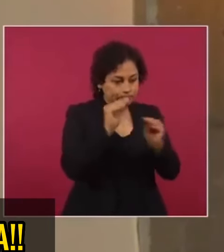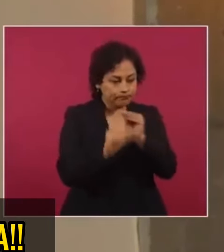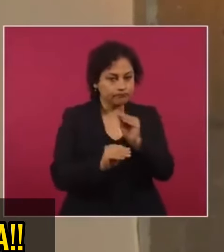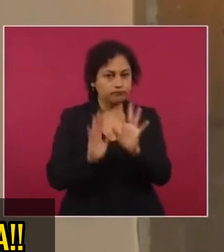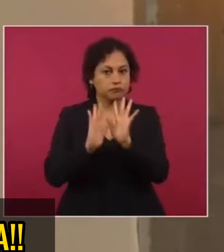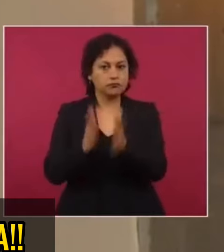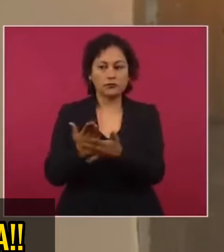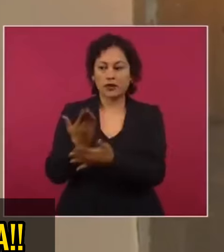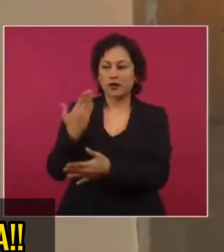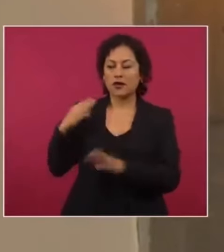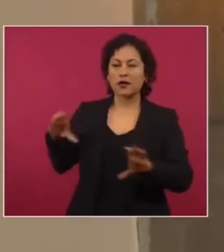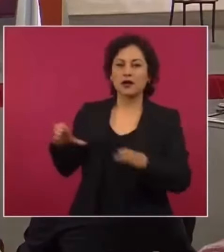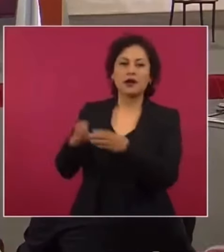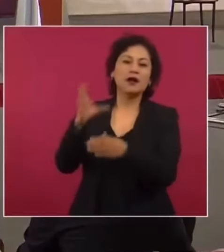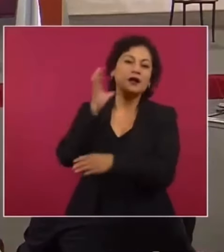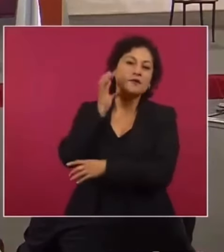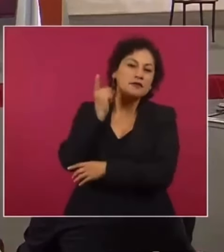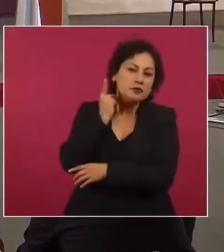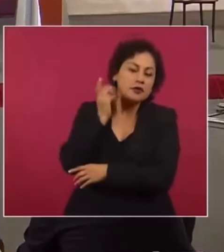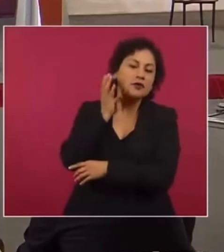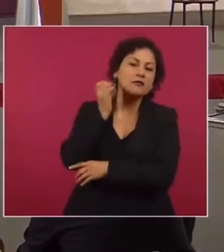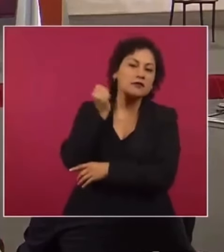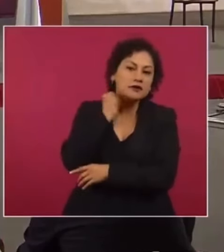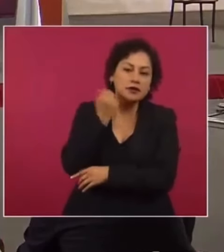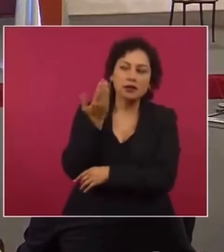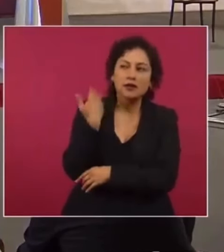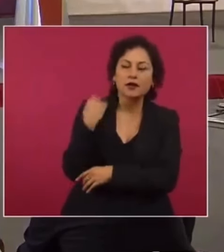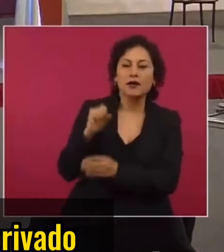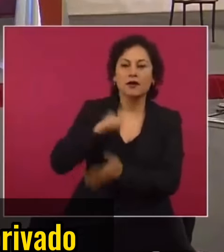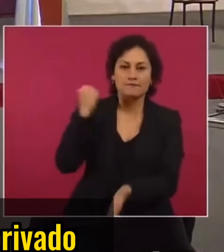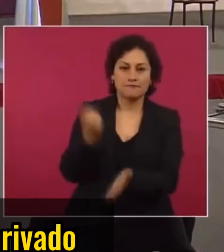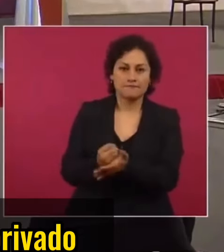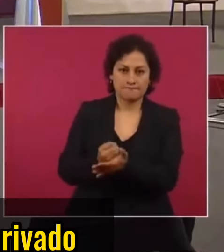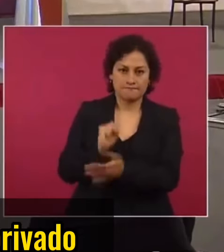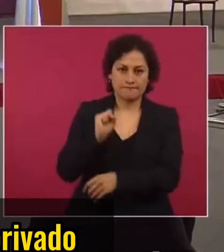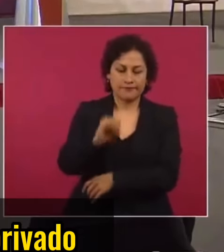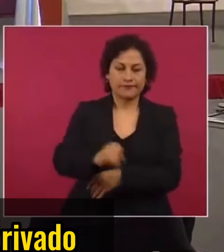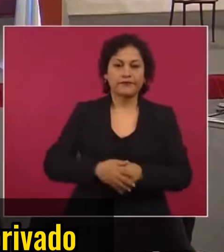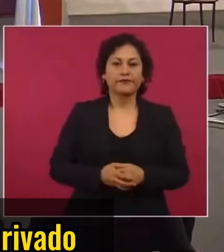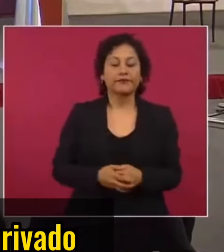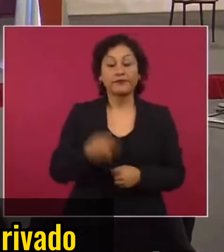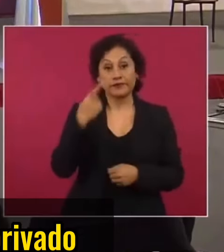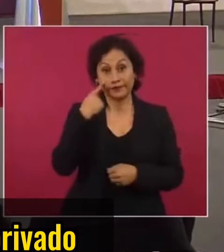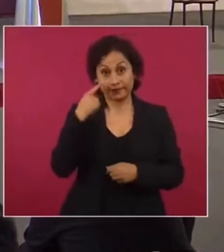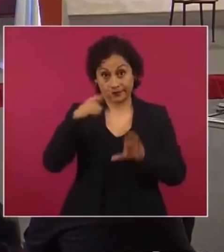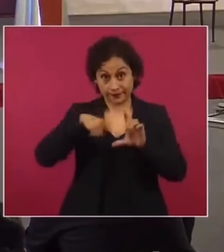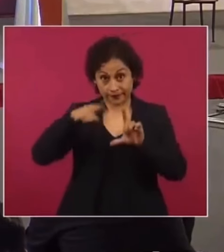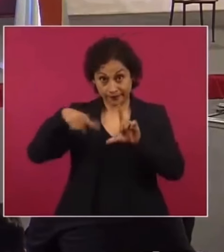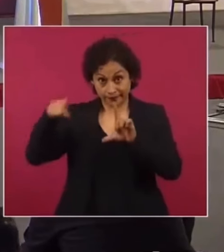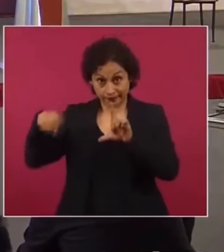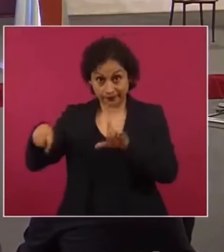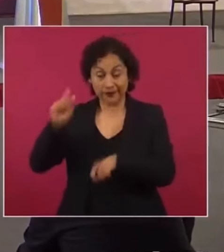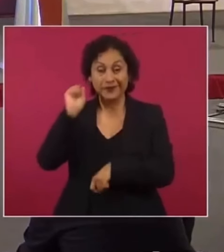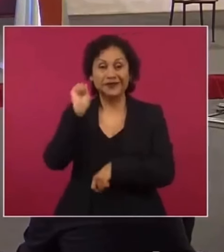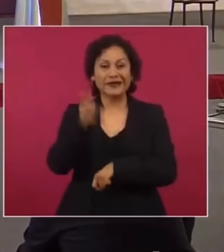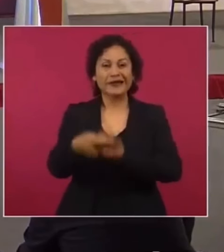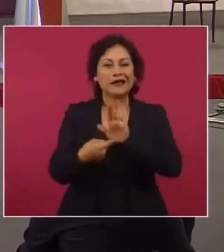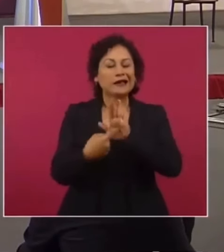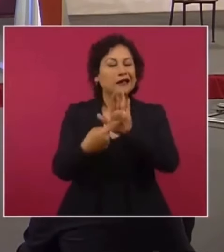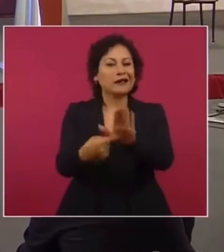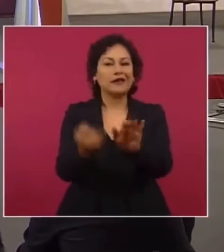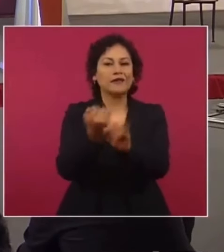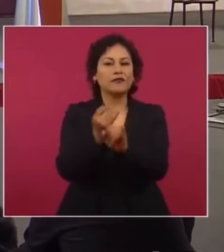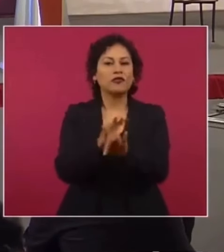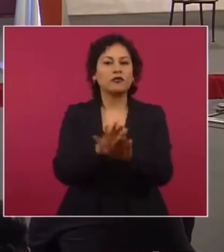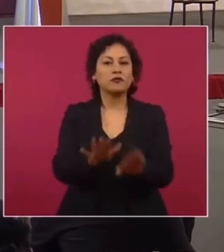tengo yo de bonito. Nada. Tres, en México le encargaron el proceso al laboratorio privado bastante limitado,